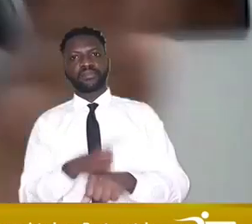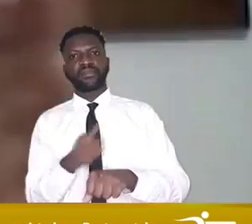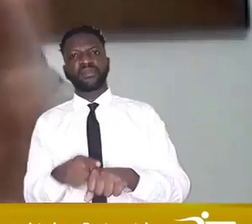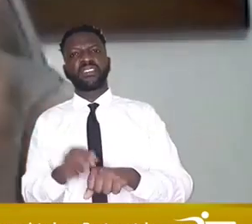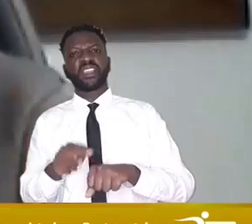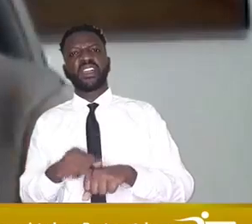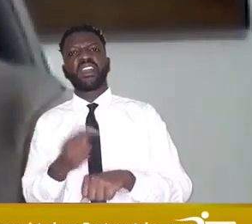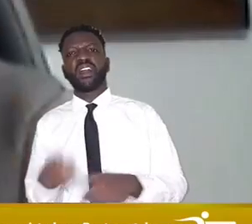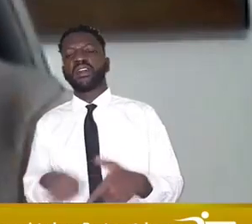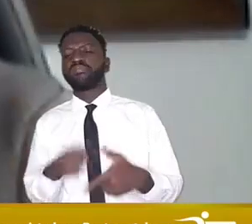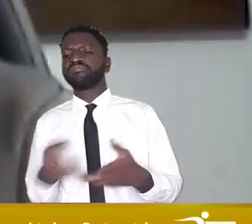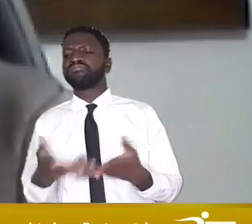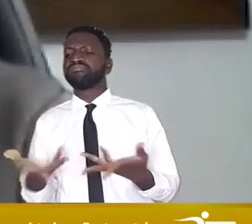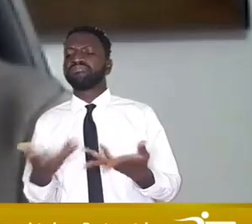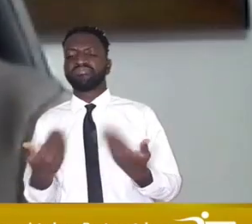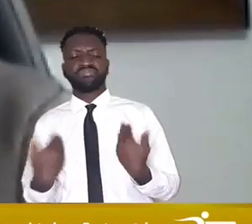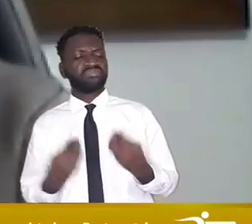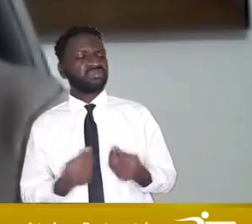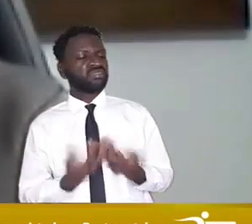pasa con mi viña?